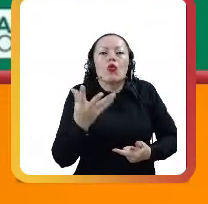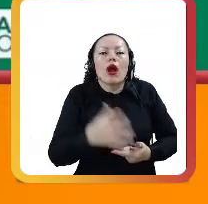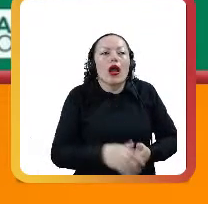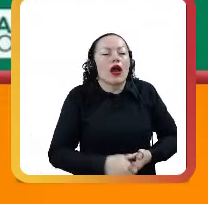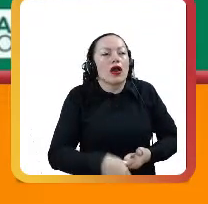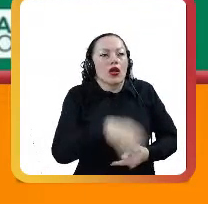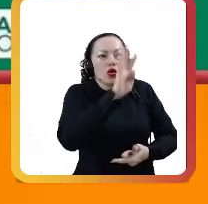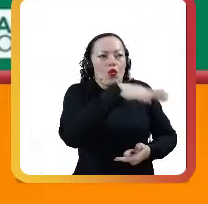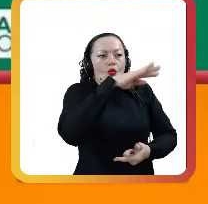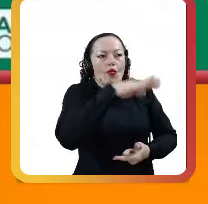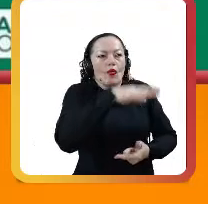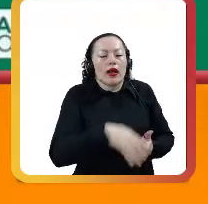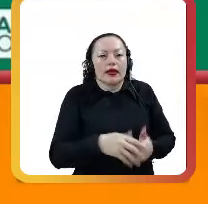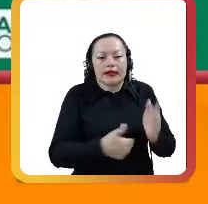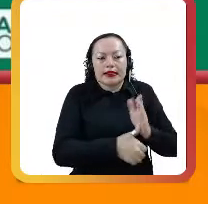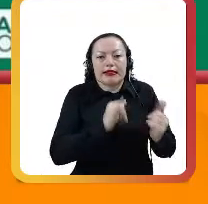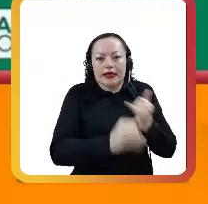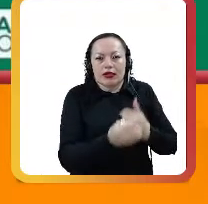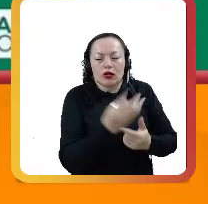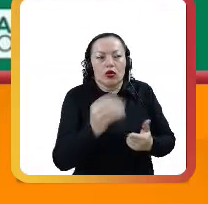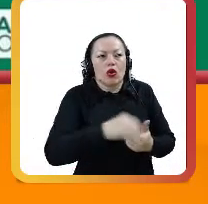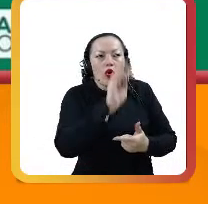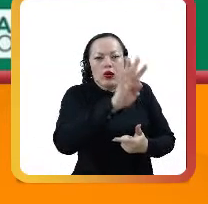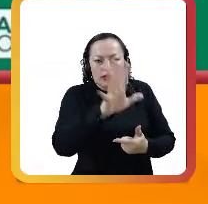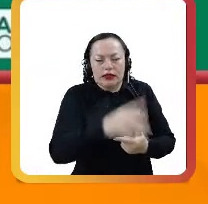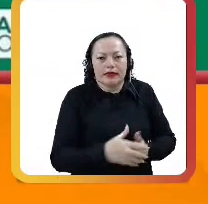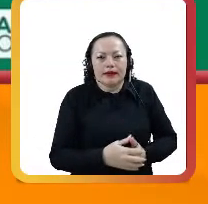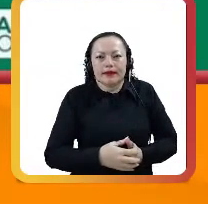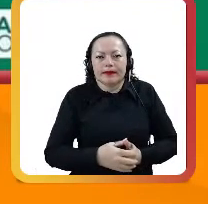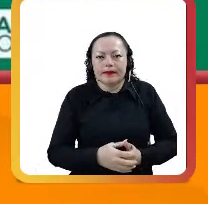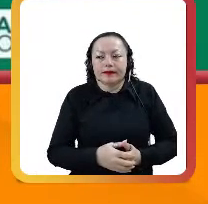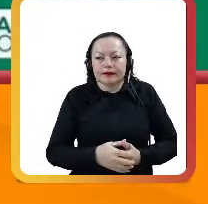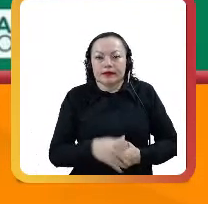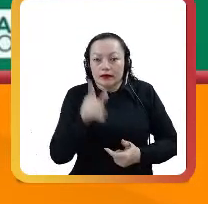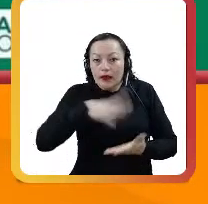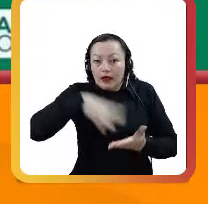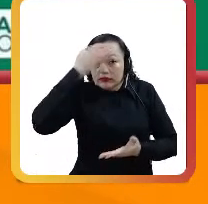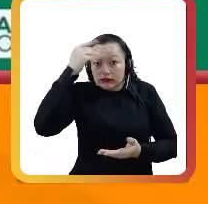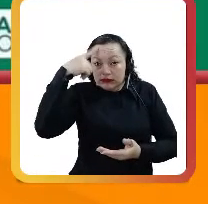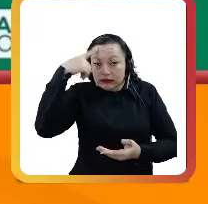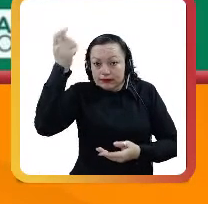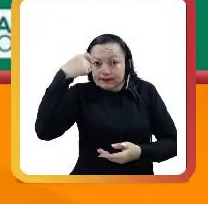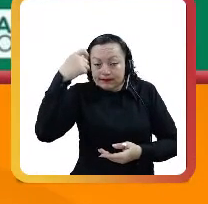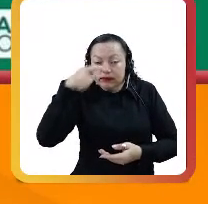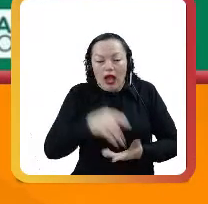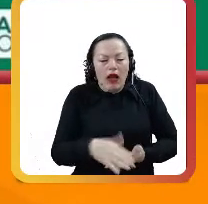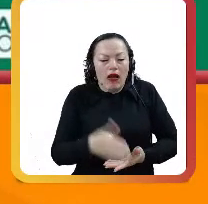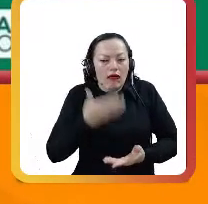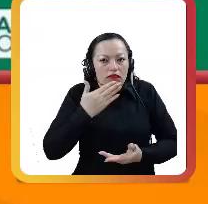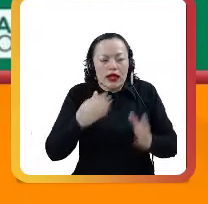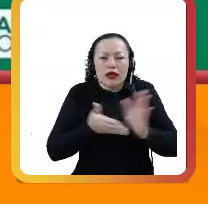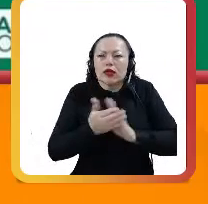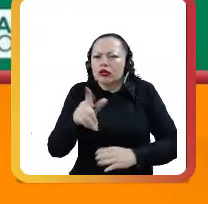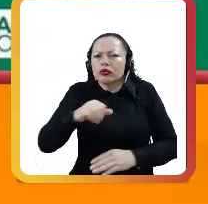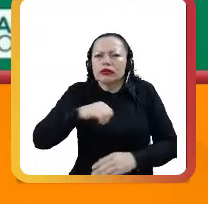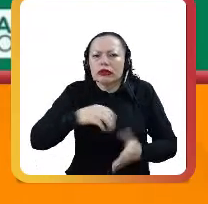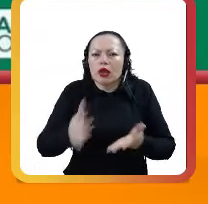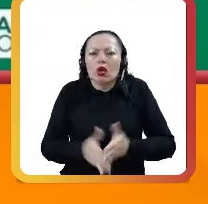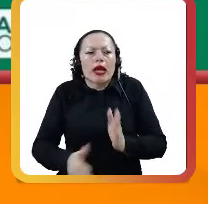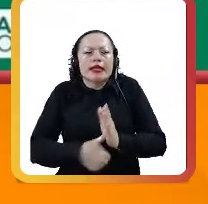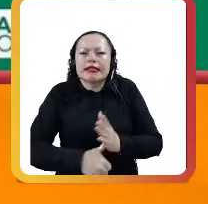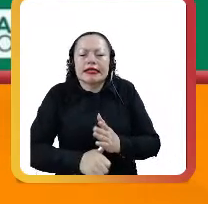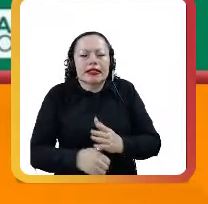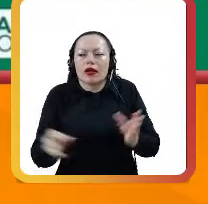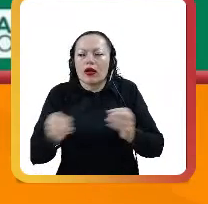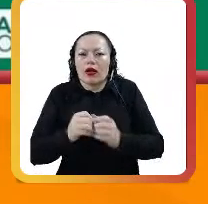4 cédulas terminadas en 4 y 5. Para que se vaya preparando. Y pues bueno, si no tiene el pico y cédula